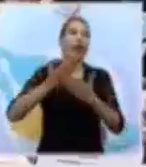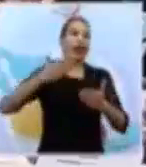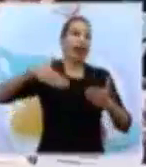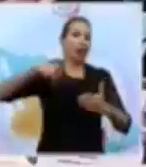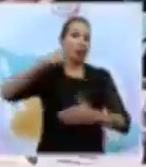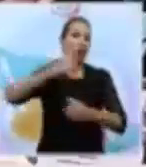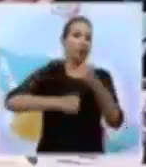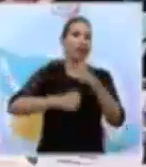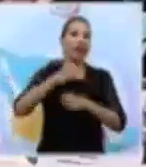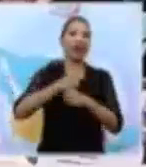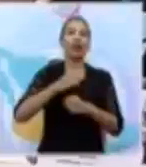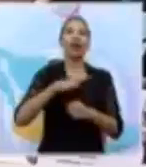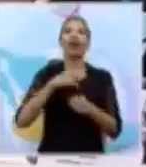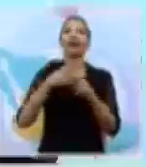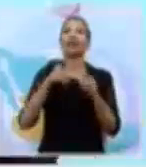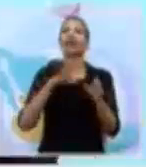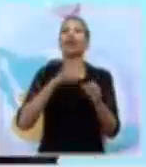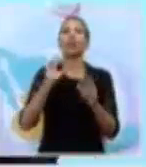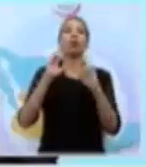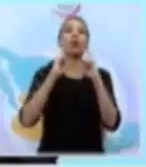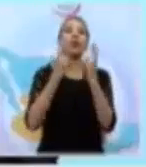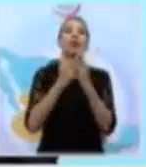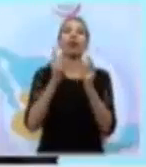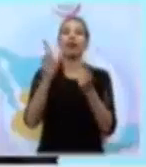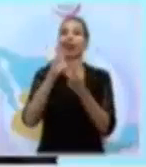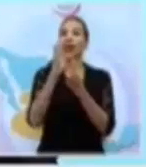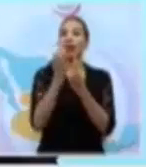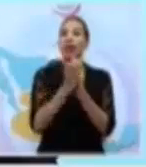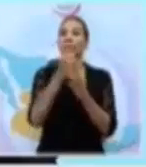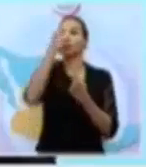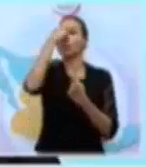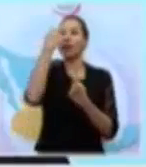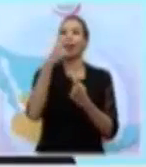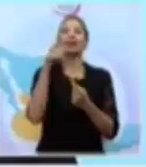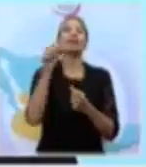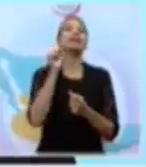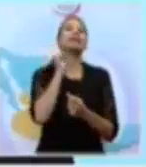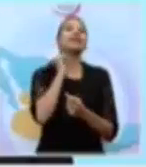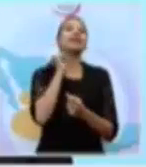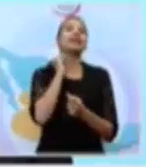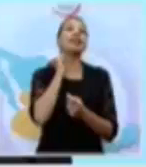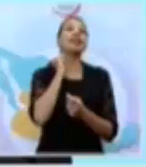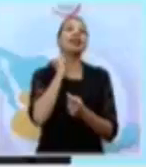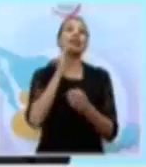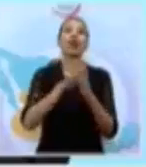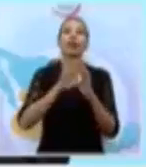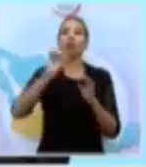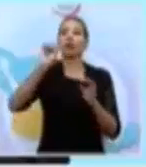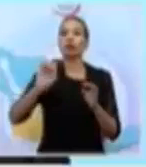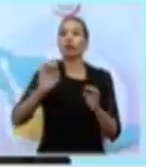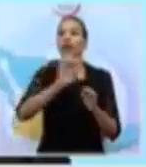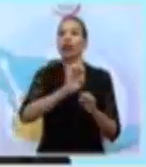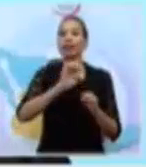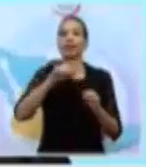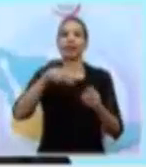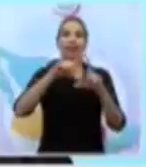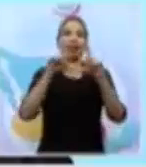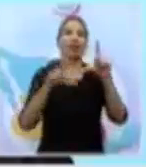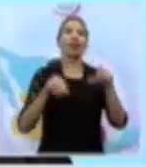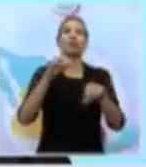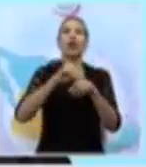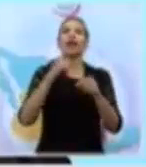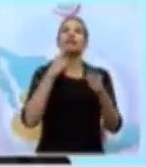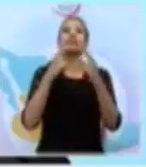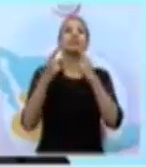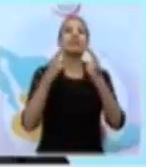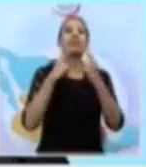año pasado, tuvimos una sesión con la Comisión del Senado para el Sur-Sureste y acordamos,